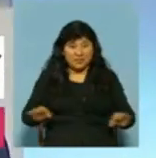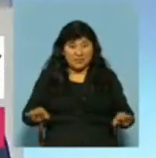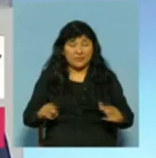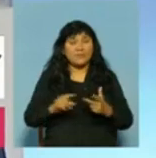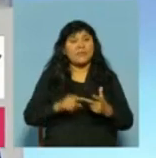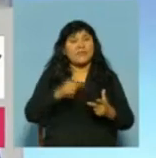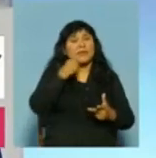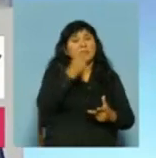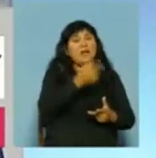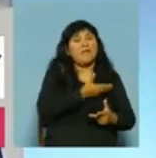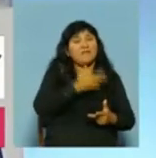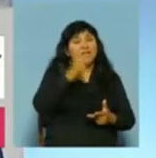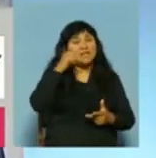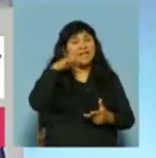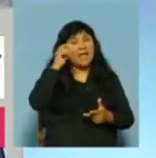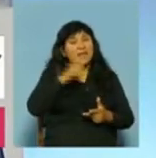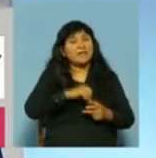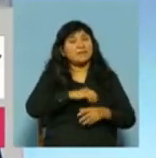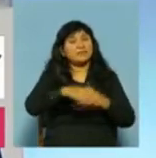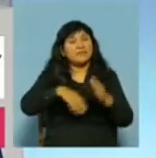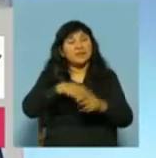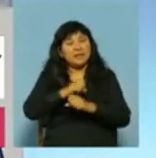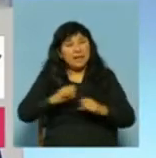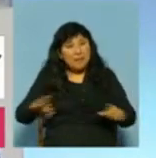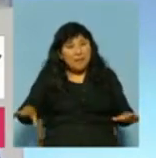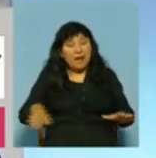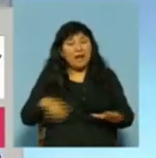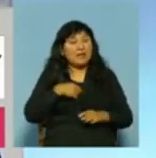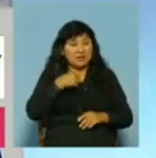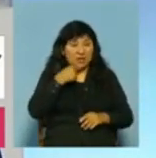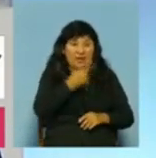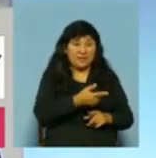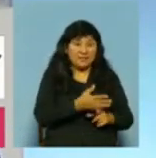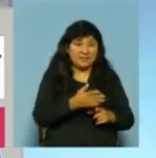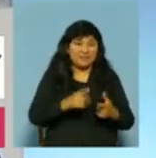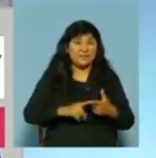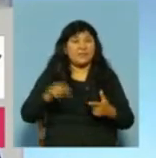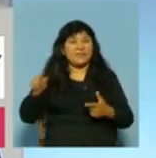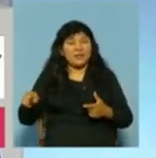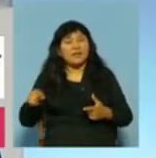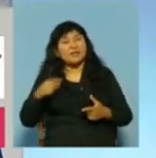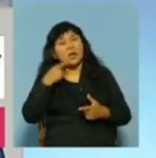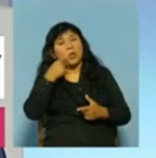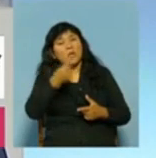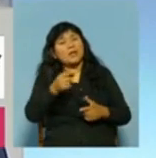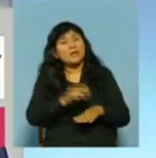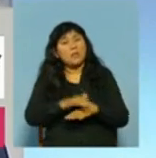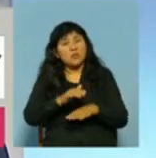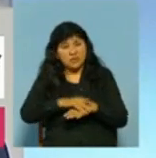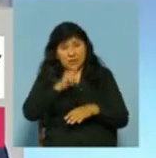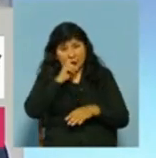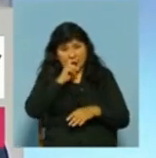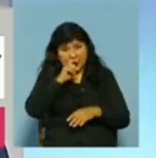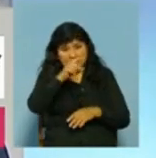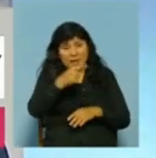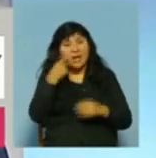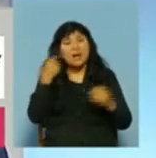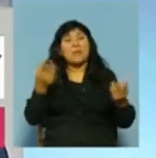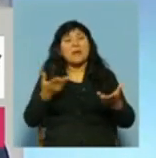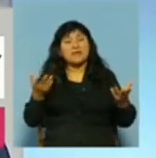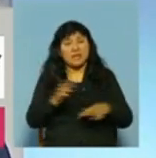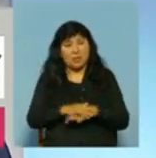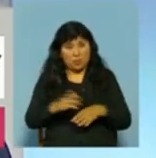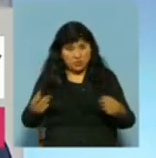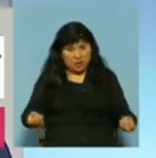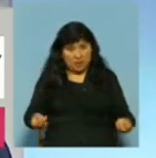últimos cuatro años casi tres años y medio haber transformado ninguno de los disfraz tres estructurales que dejó el kirchnerismo siguió con el mismo